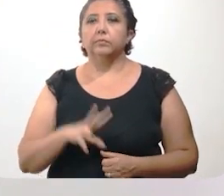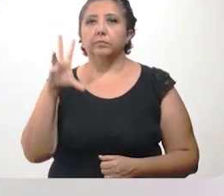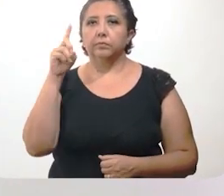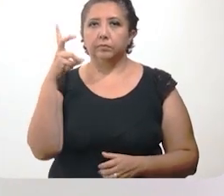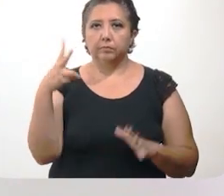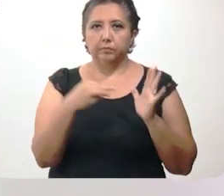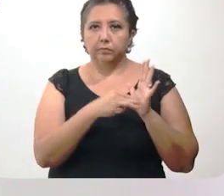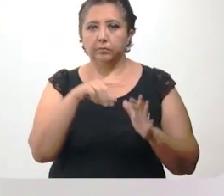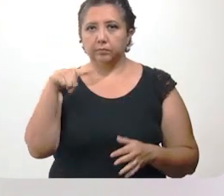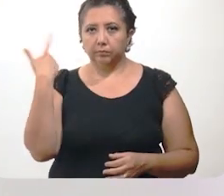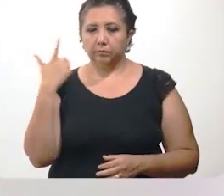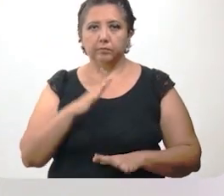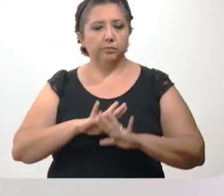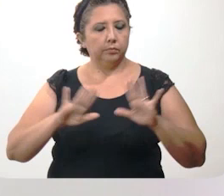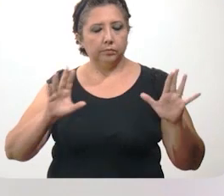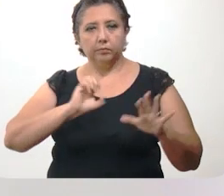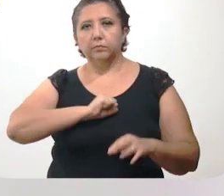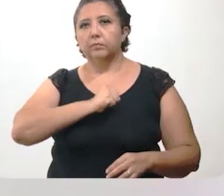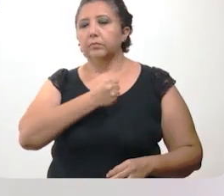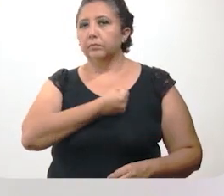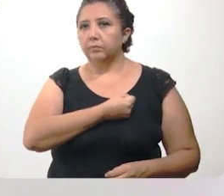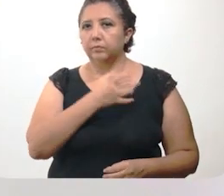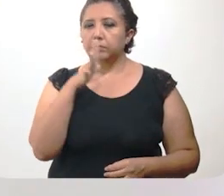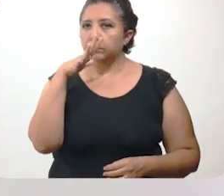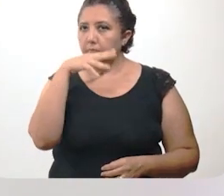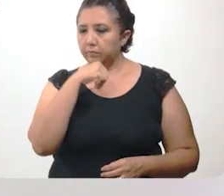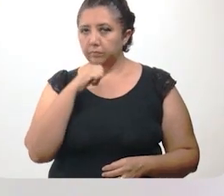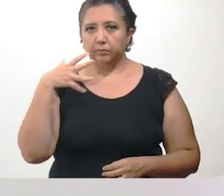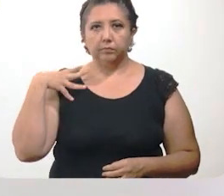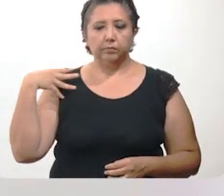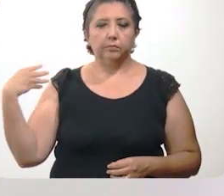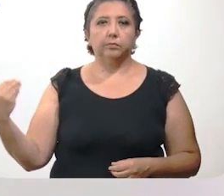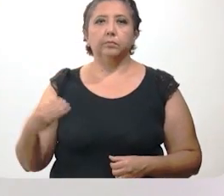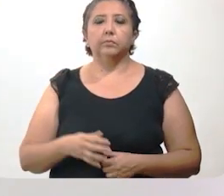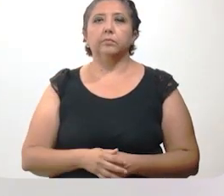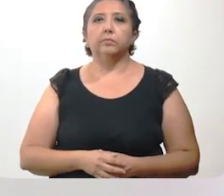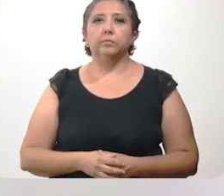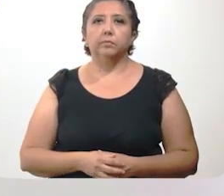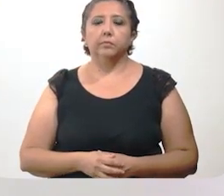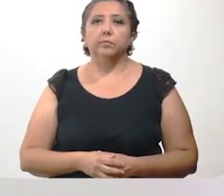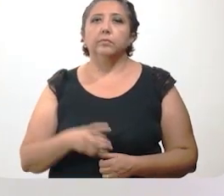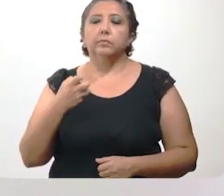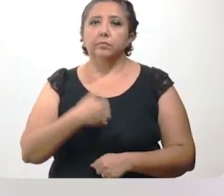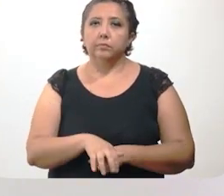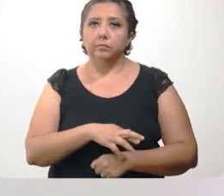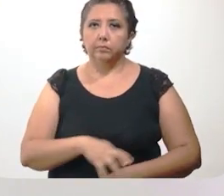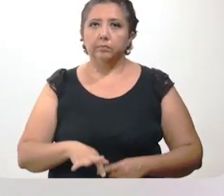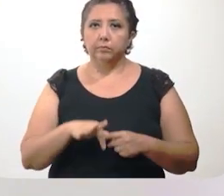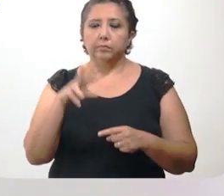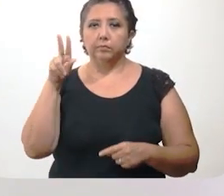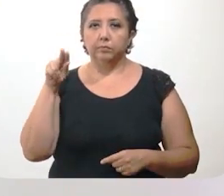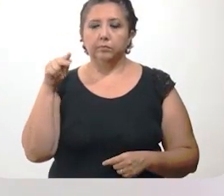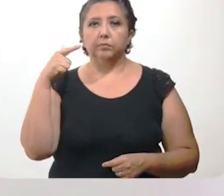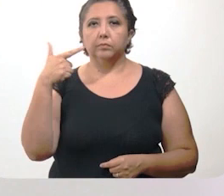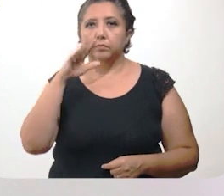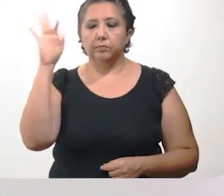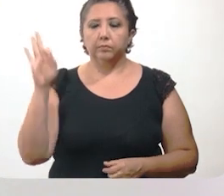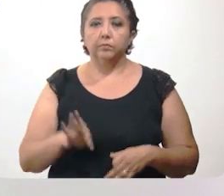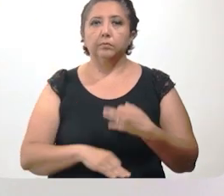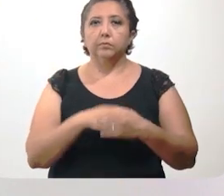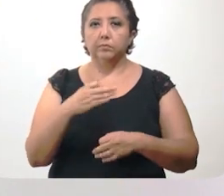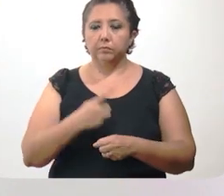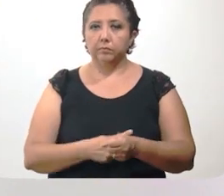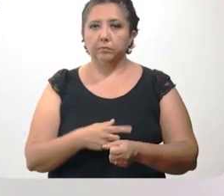32,012 pacientes ya se recuperaron, no presentan síntomas ni pueden contagiar. Esta cifra representa el 87%